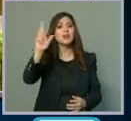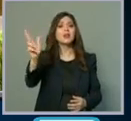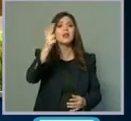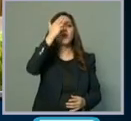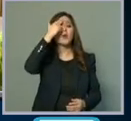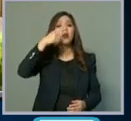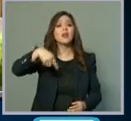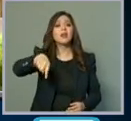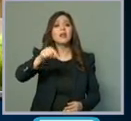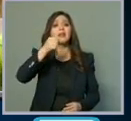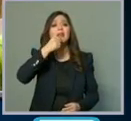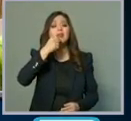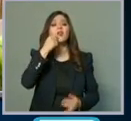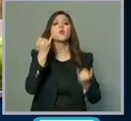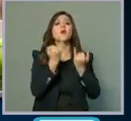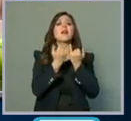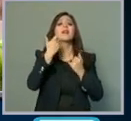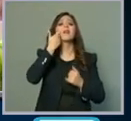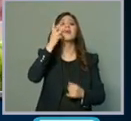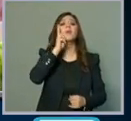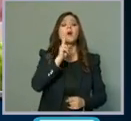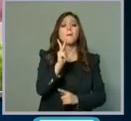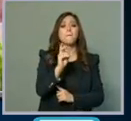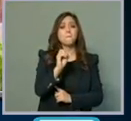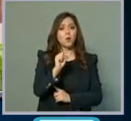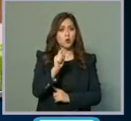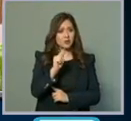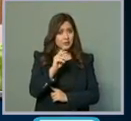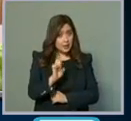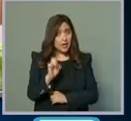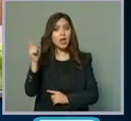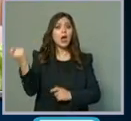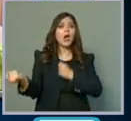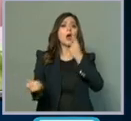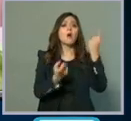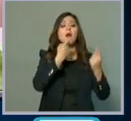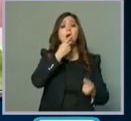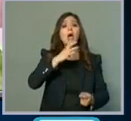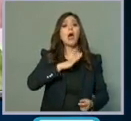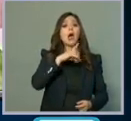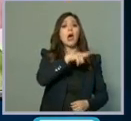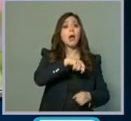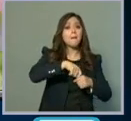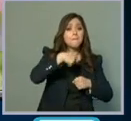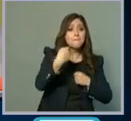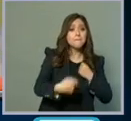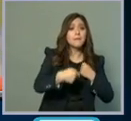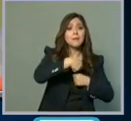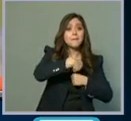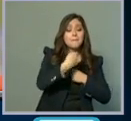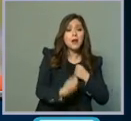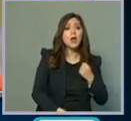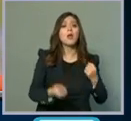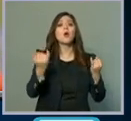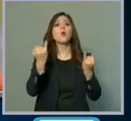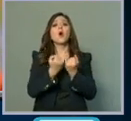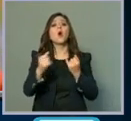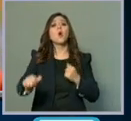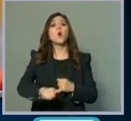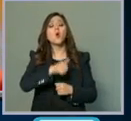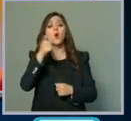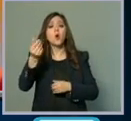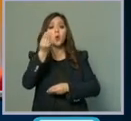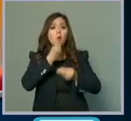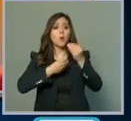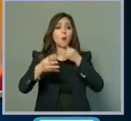ganas de comer postres y nosotros también. En lugar de, ahí ya están los plátanos, ahí está, no sé, lo que sea, vamos a buscar cócteles y vamos a buscarlo